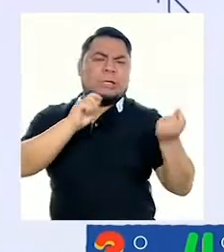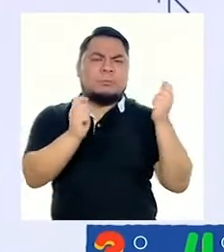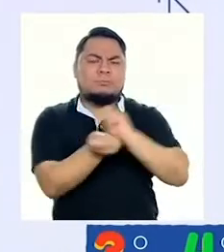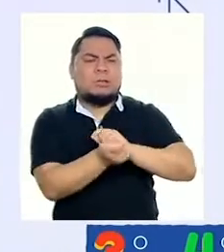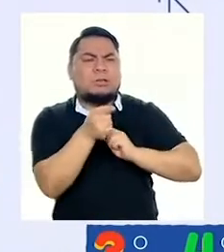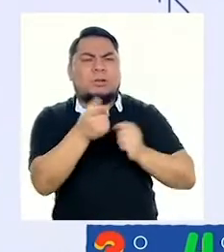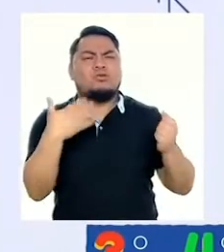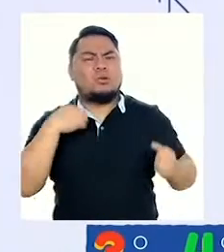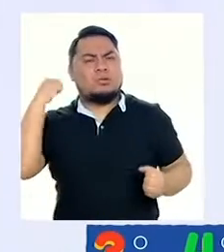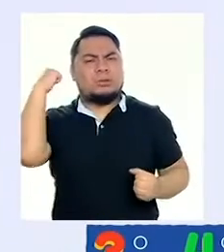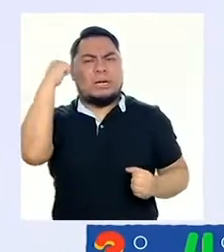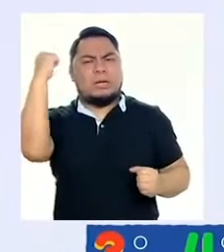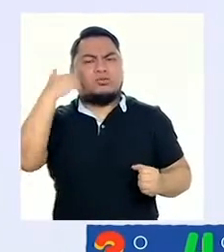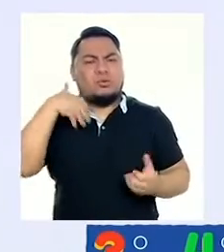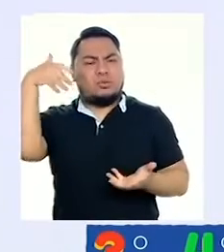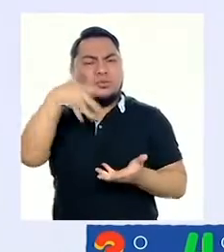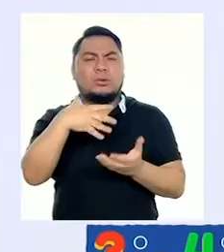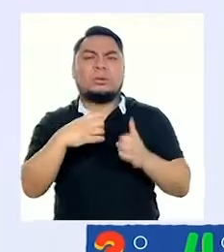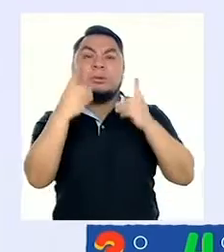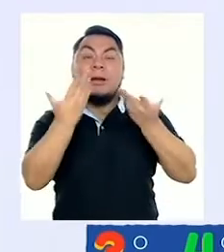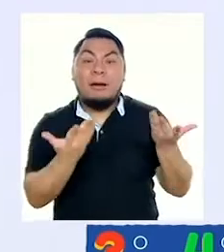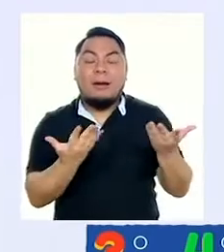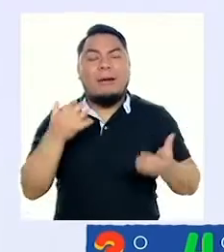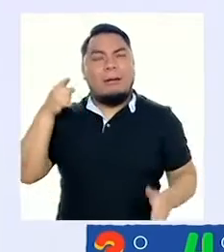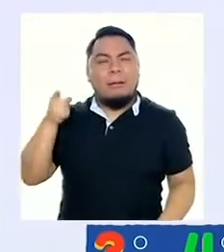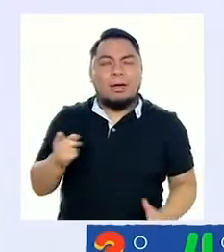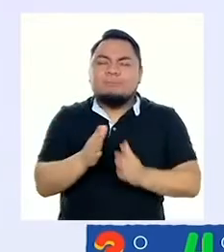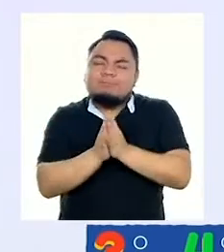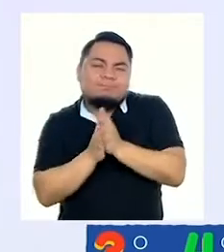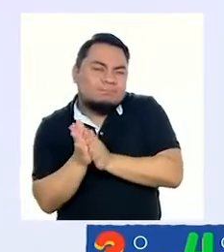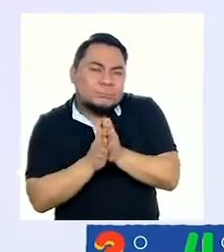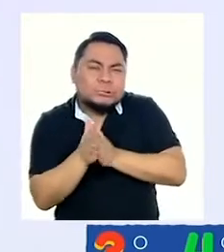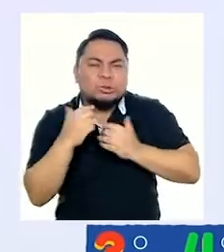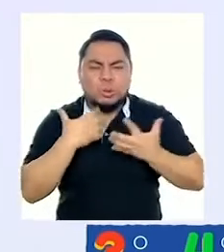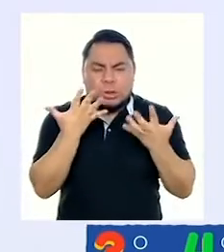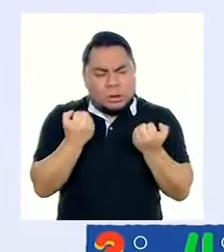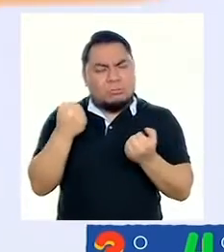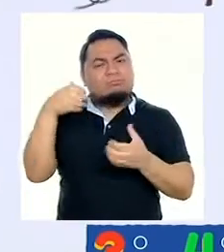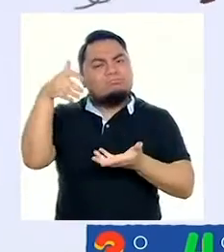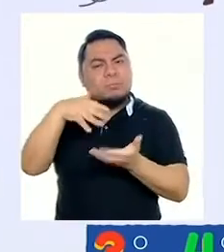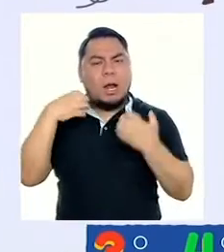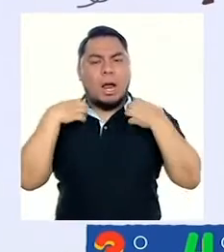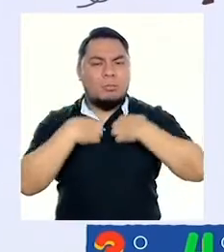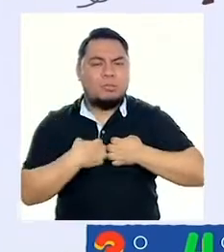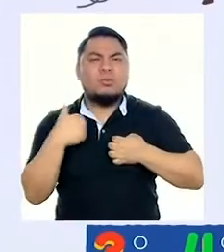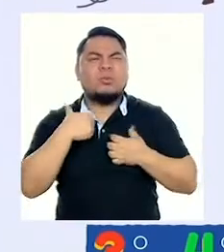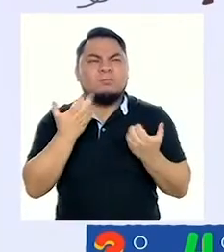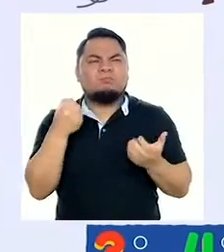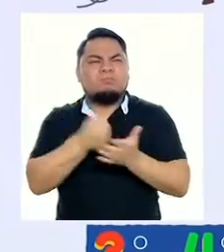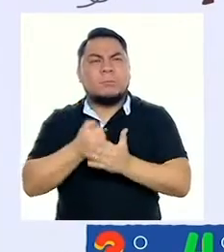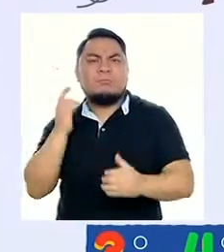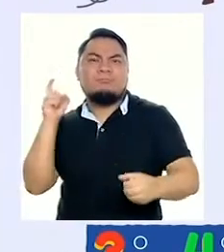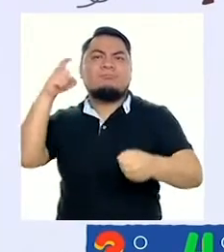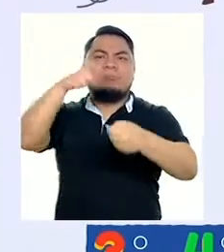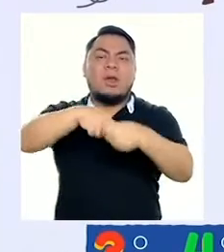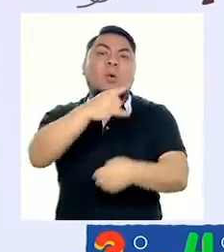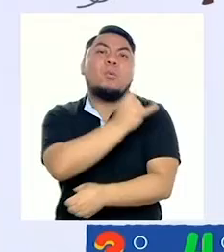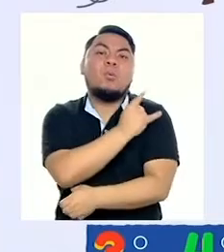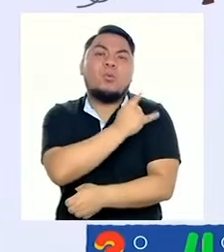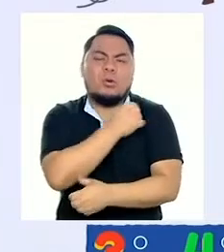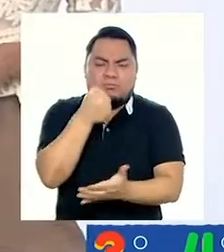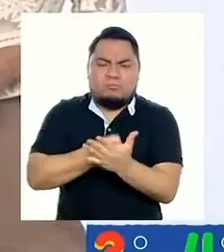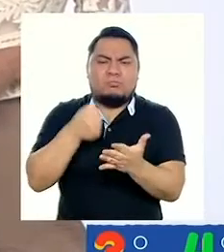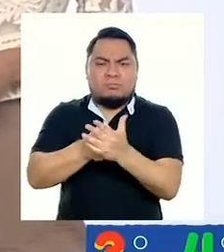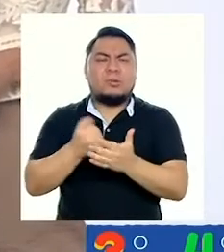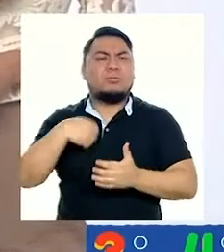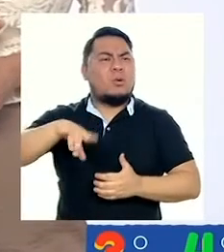derecho a la educación. Su deseo intenso por ser abogada la hizo aplicar a la universidad y luchar por que así